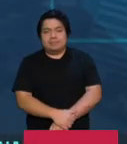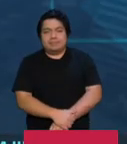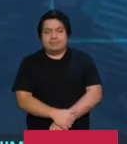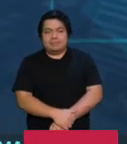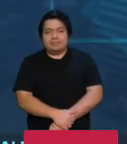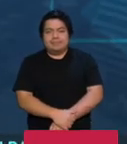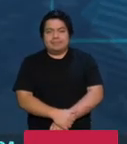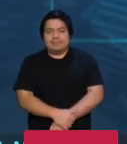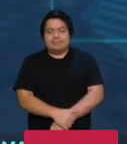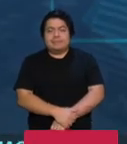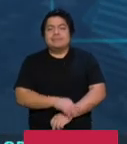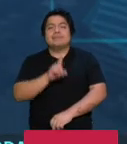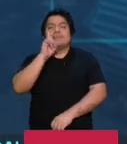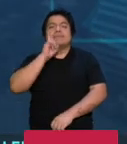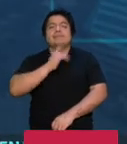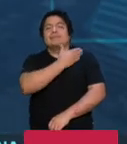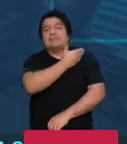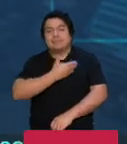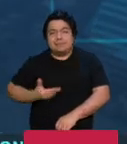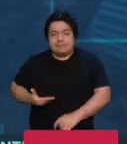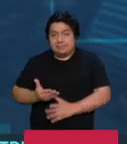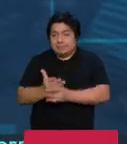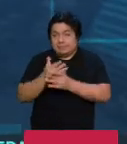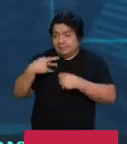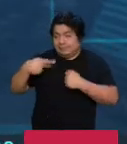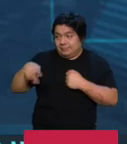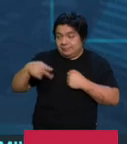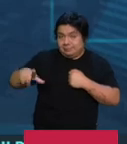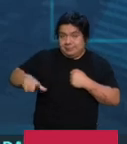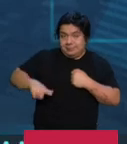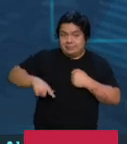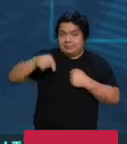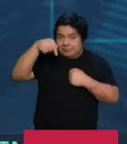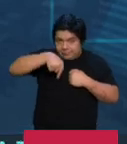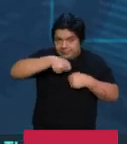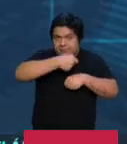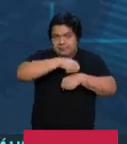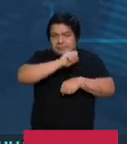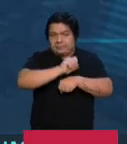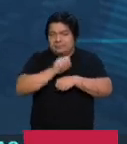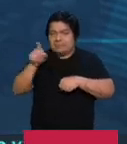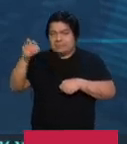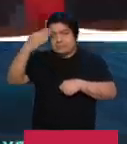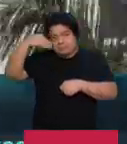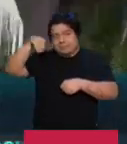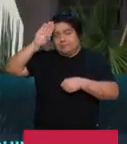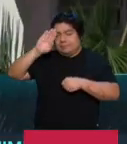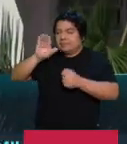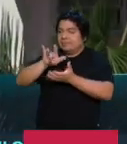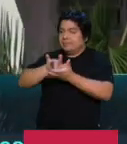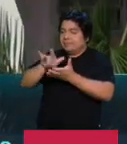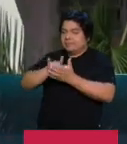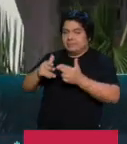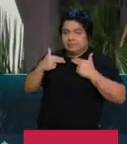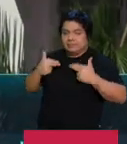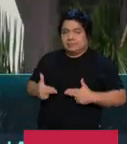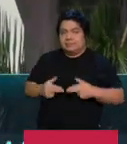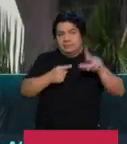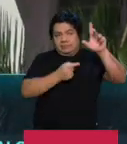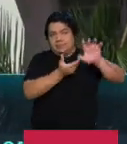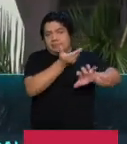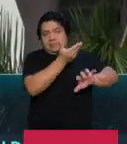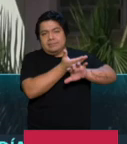En más información, la presidenta adelantó que su gobierno buscará esta semana enviar ayuda humanitaria a Cuba, pese a las amenazas de